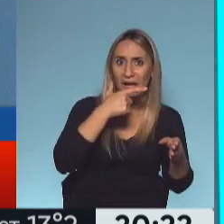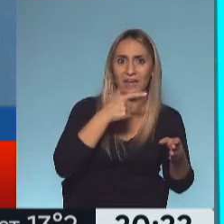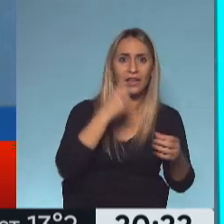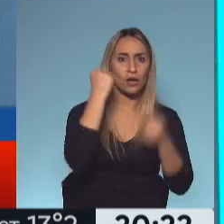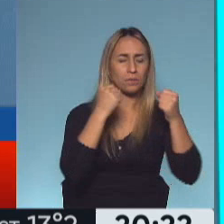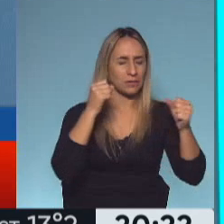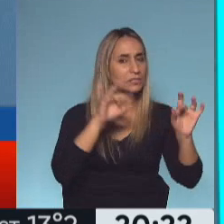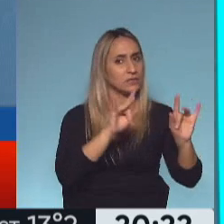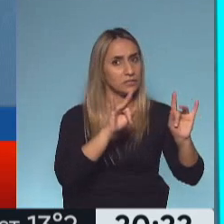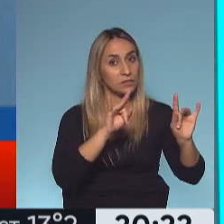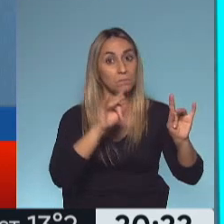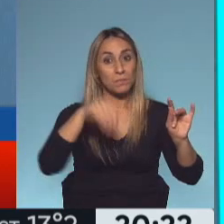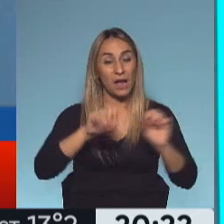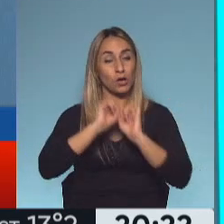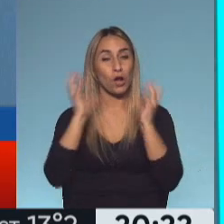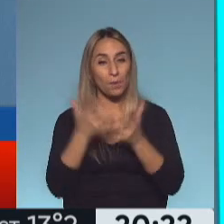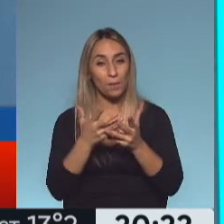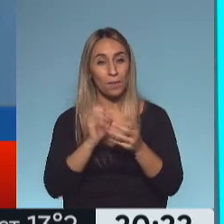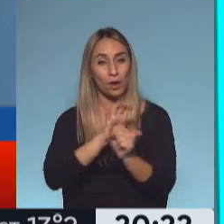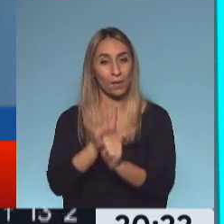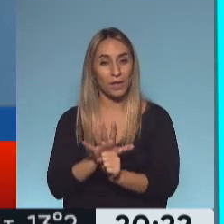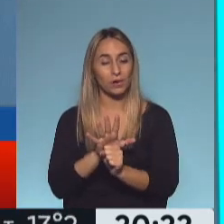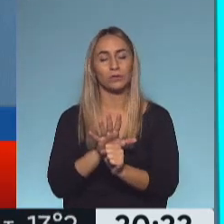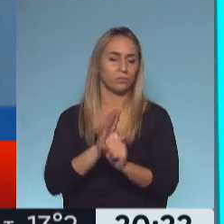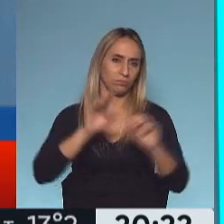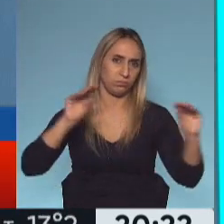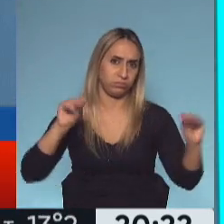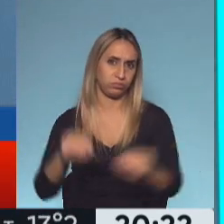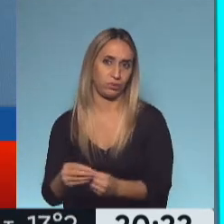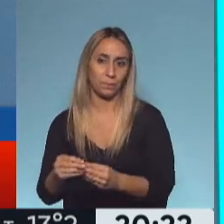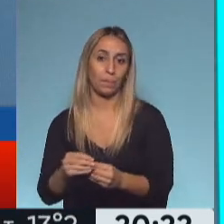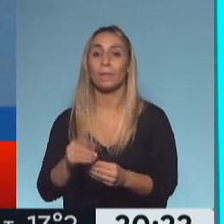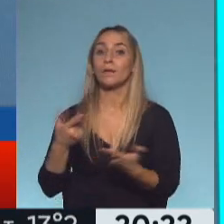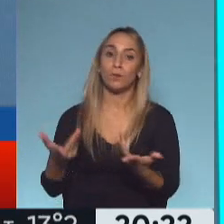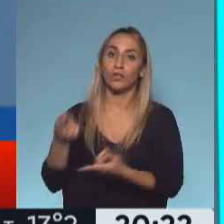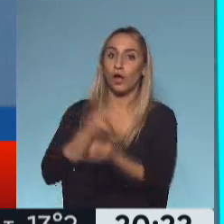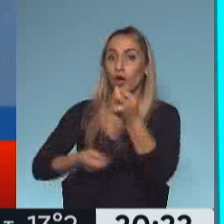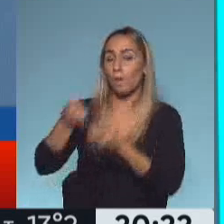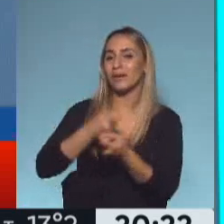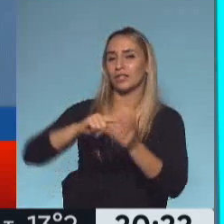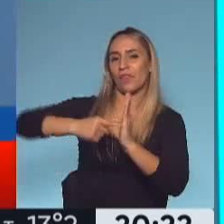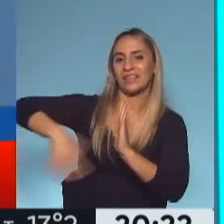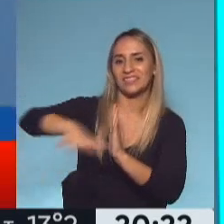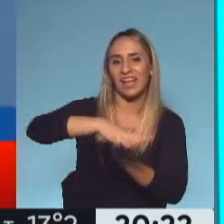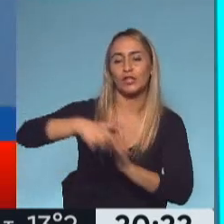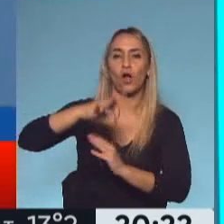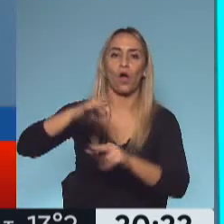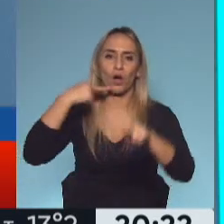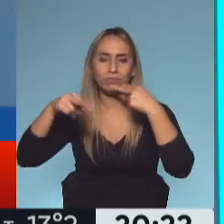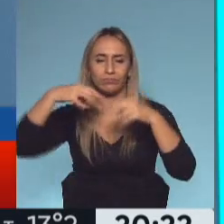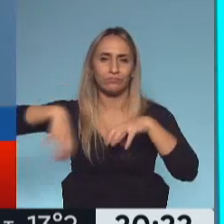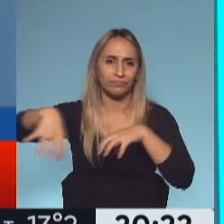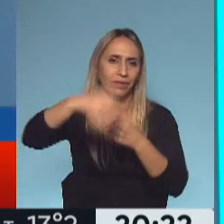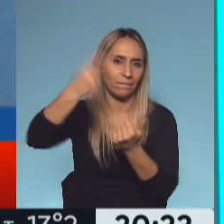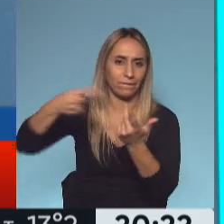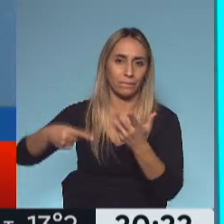el coronavirus y hay sectores muy afectados, lo explicabas muy bien recién, lo que significa los comercios del microcentro, la gastronomía, pero digo, en ese marco